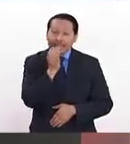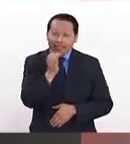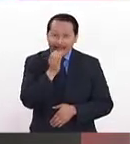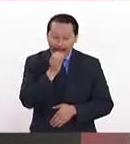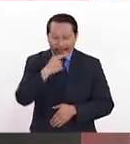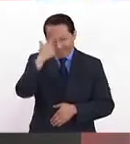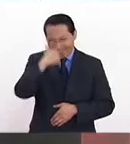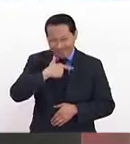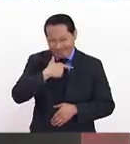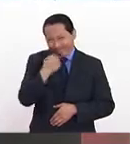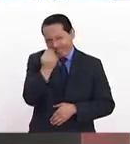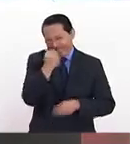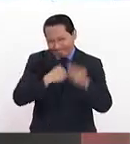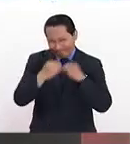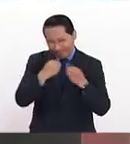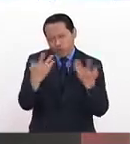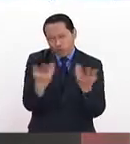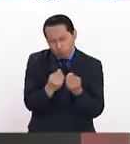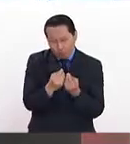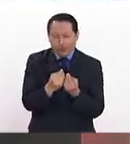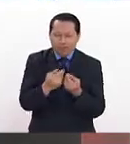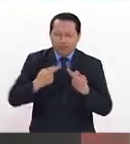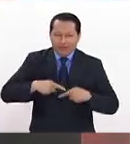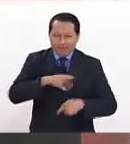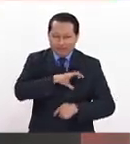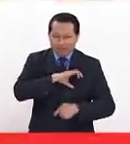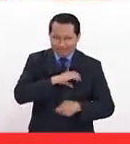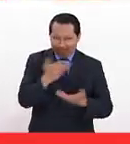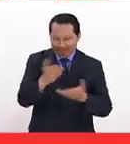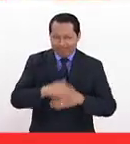todos sus seres amados, vámonos con la primera parte de los deportes.